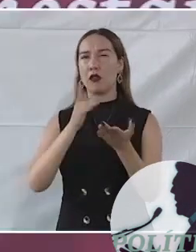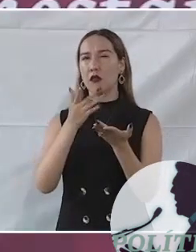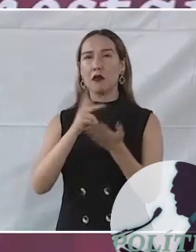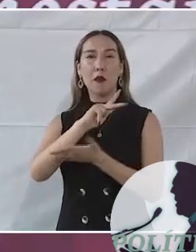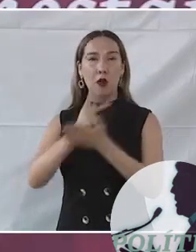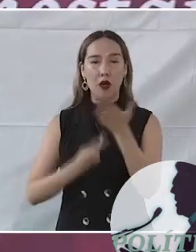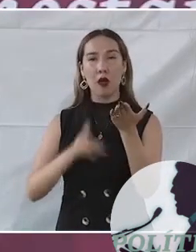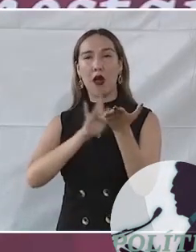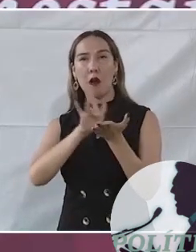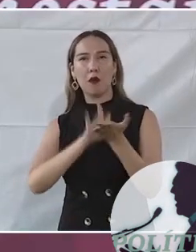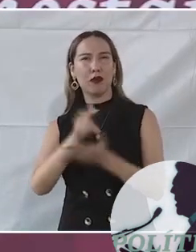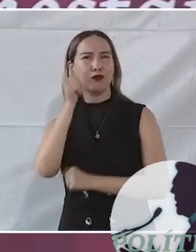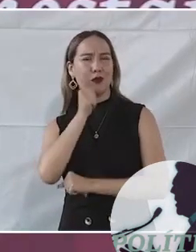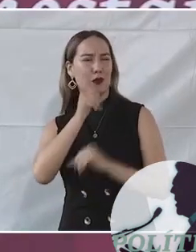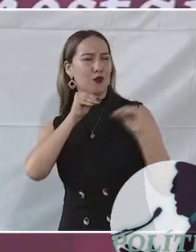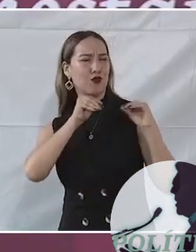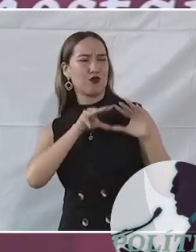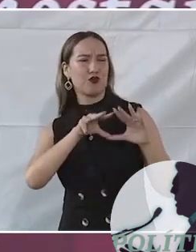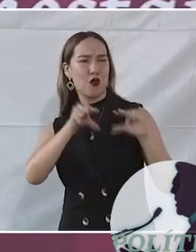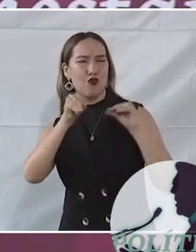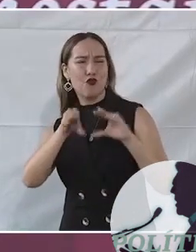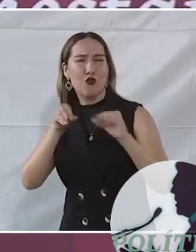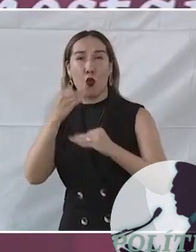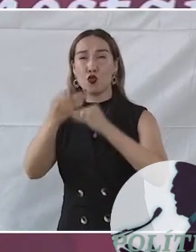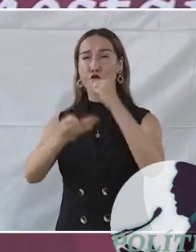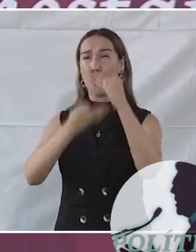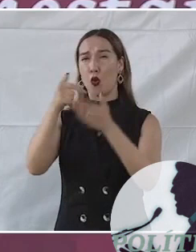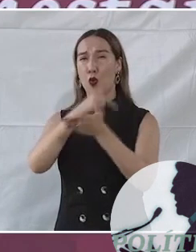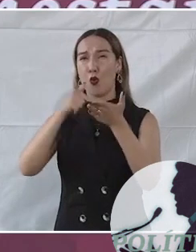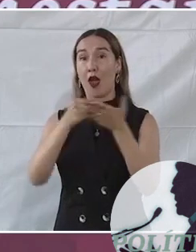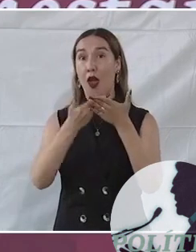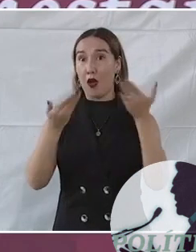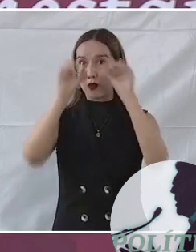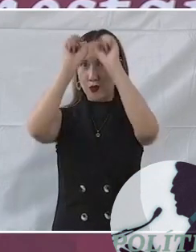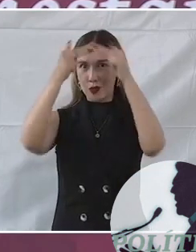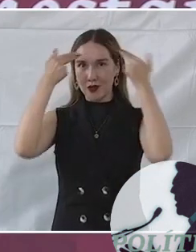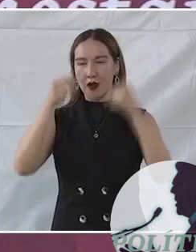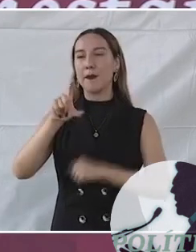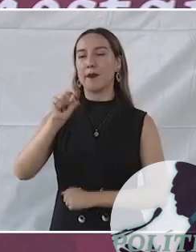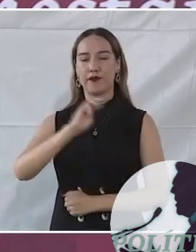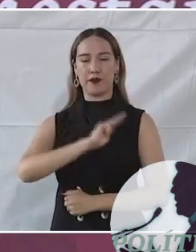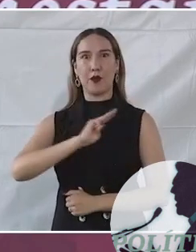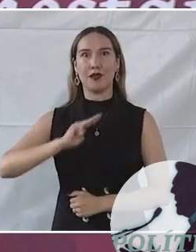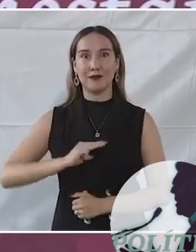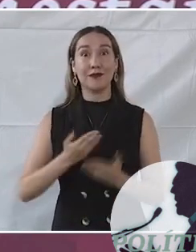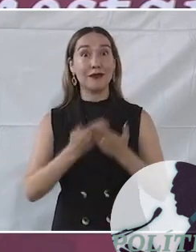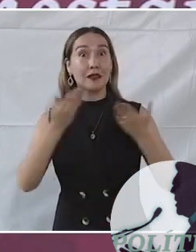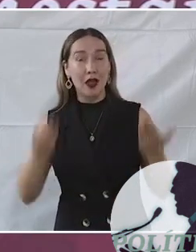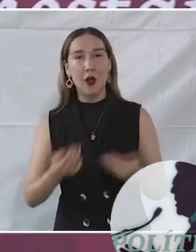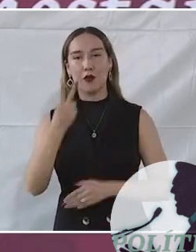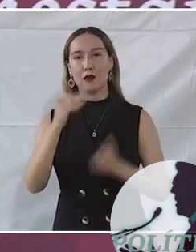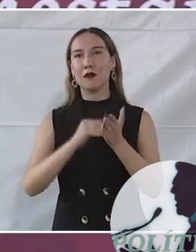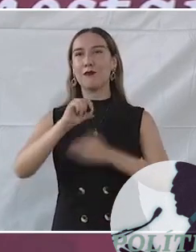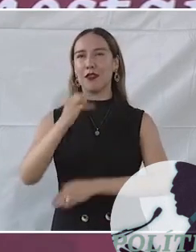y cuando digo a todos, es todos. En los 20 municipios de la Huasteca Potosina, este año se están invirtiendo